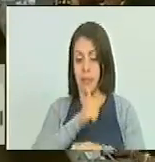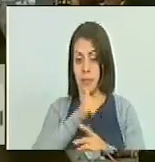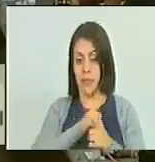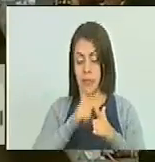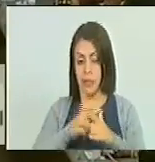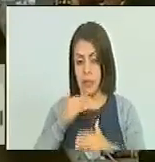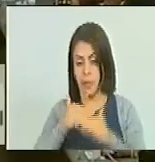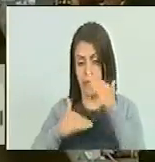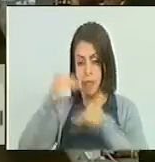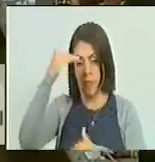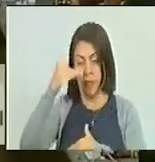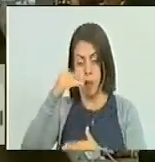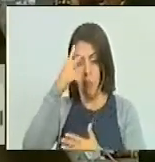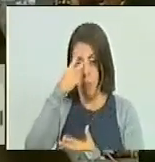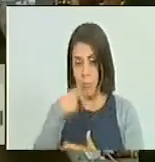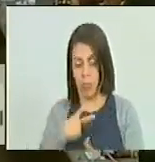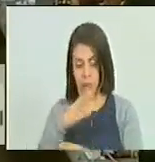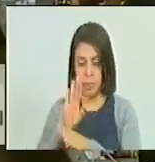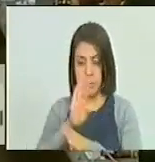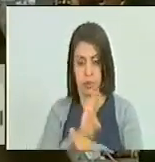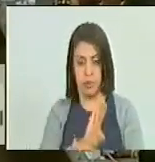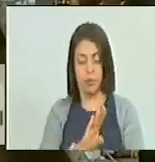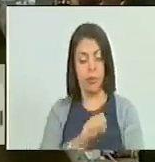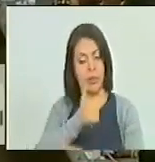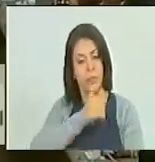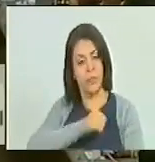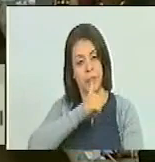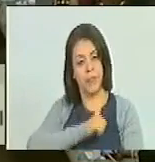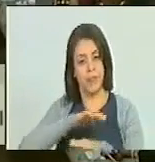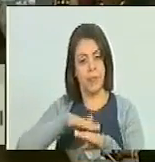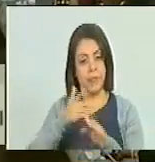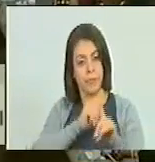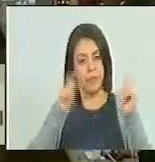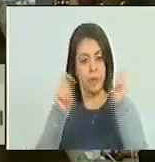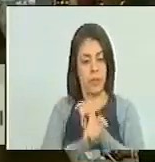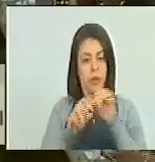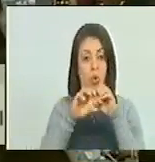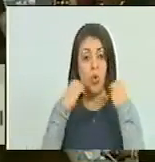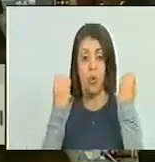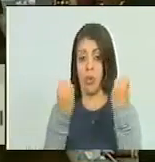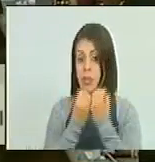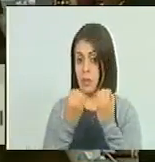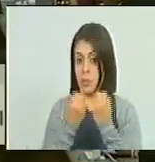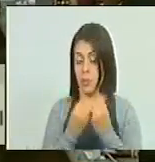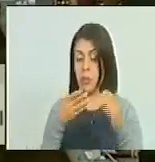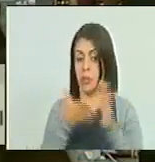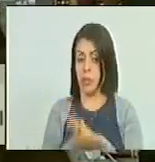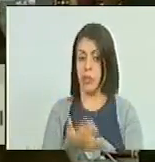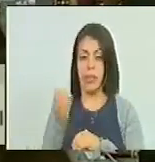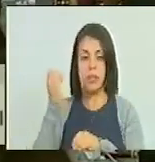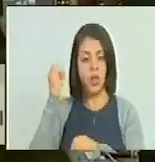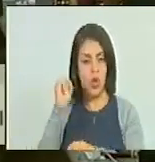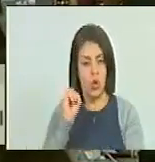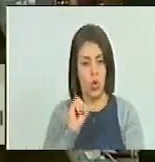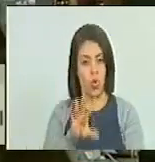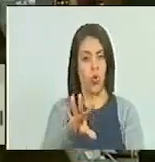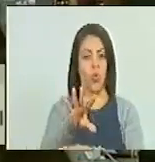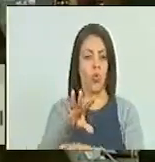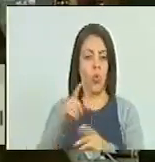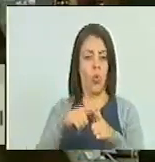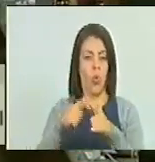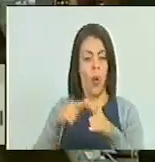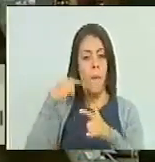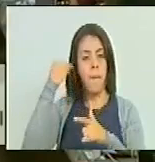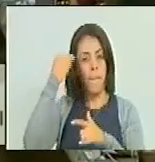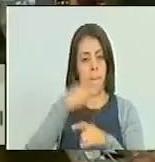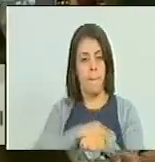fue para superar la pobreza, después fue para proteger, para resistir, se transformó en organización, se transformó en lucha. Y las bases